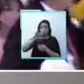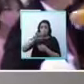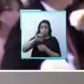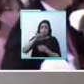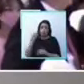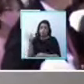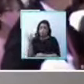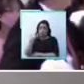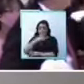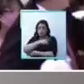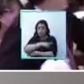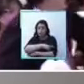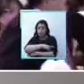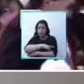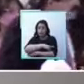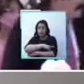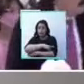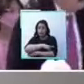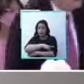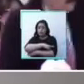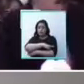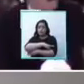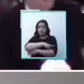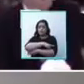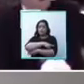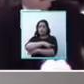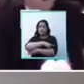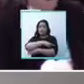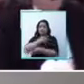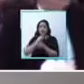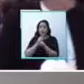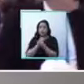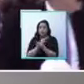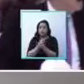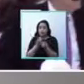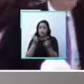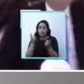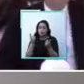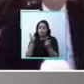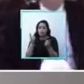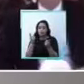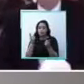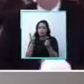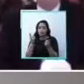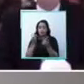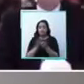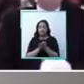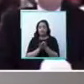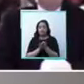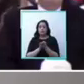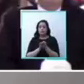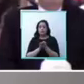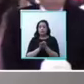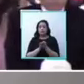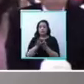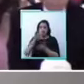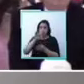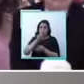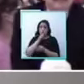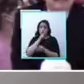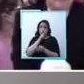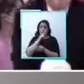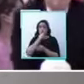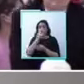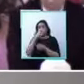forma inmediata, porque se requiere que hayan cambios en la economía internacional y también, ¿verdad?, mecanismos de cómo habilitar en el